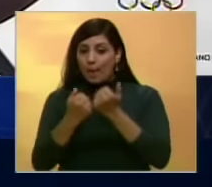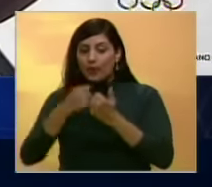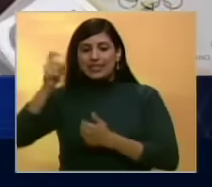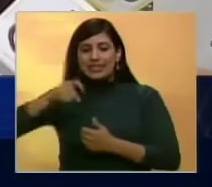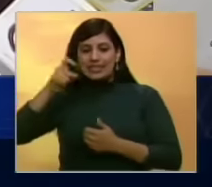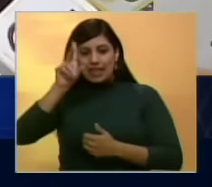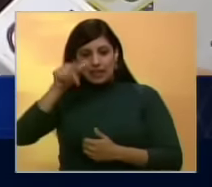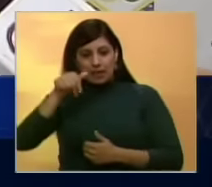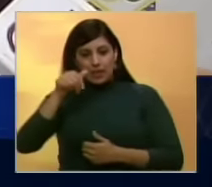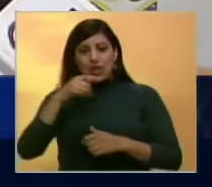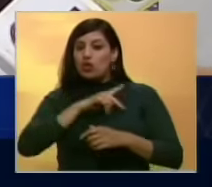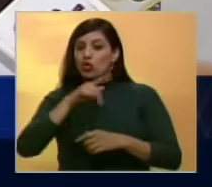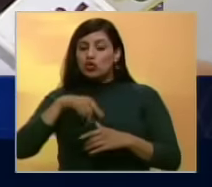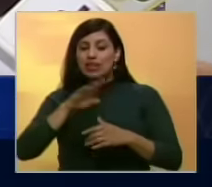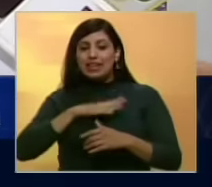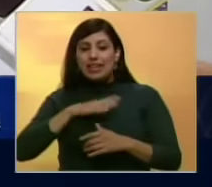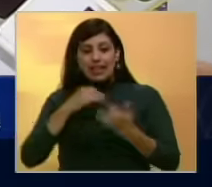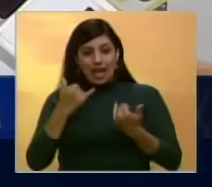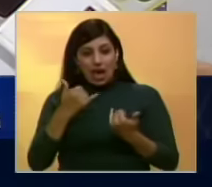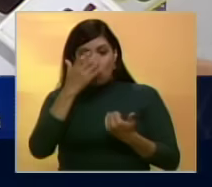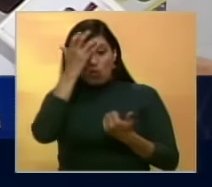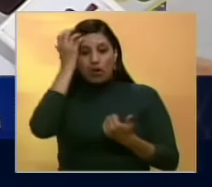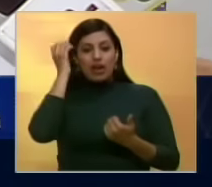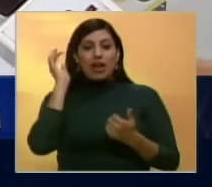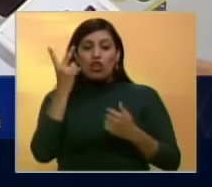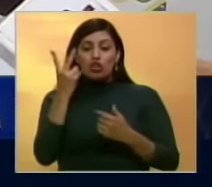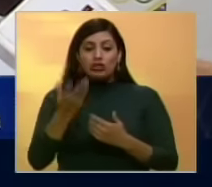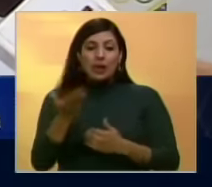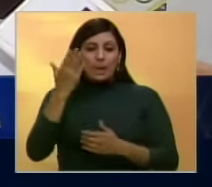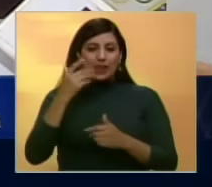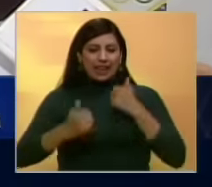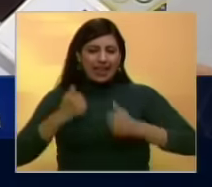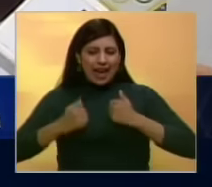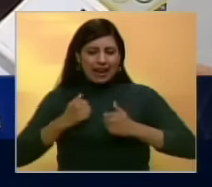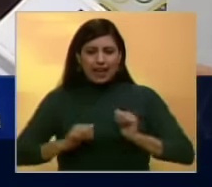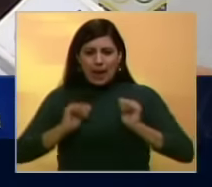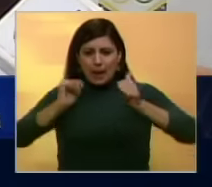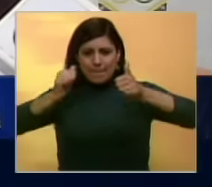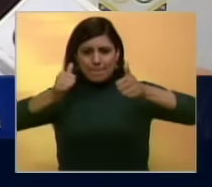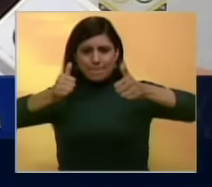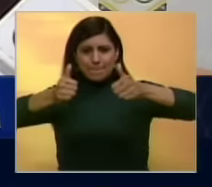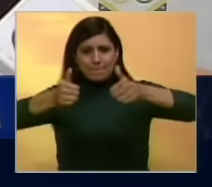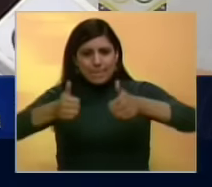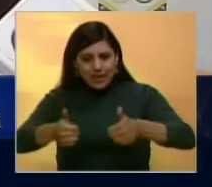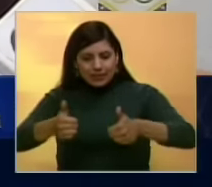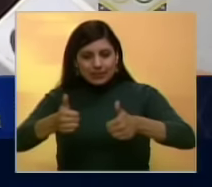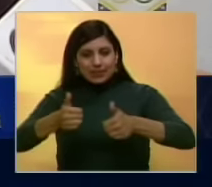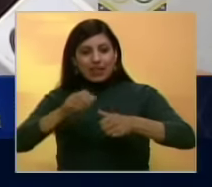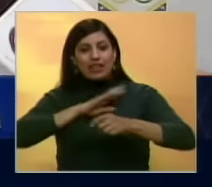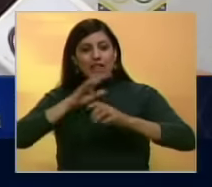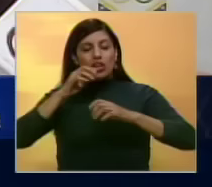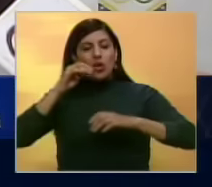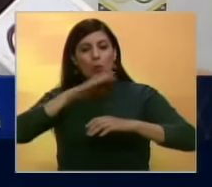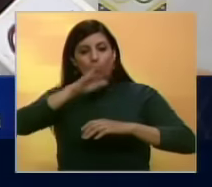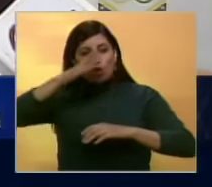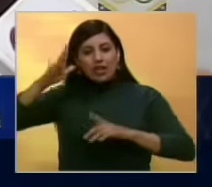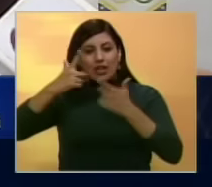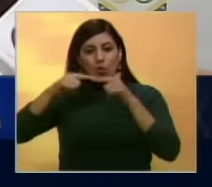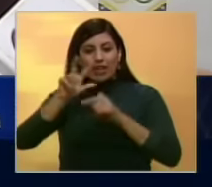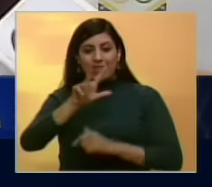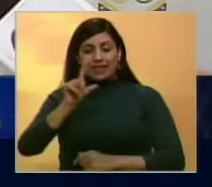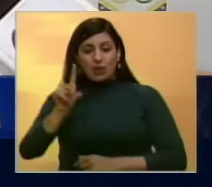necesario ya tenemos el dentro del calendario dos importantes carreras que ya arrancan la media maratón de montaña de La Fragua que es el